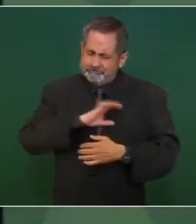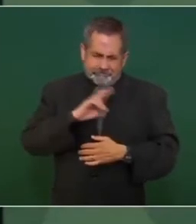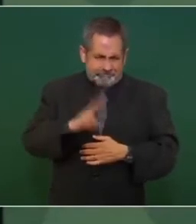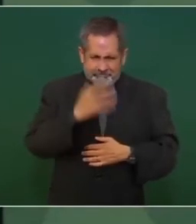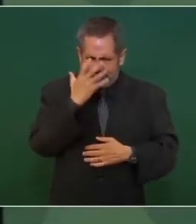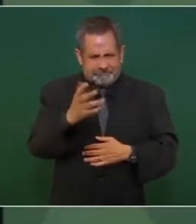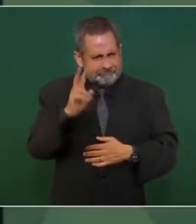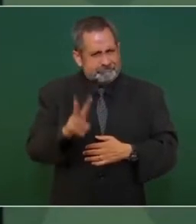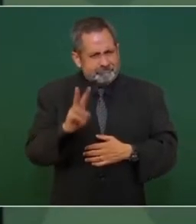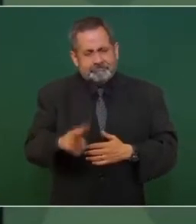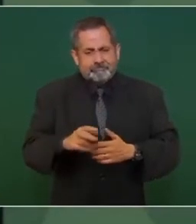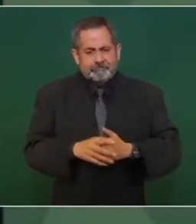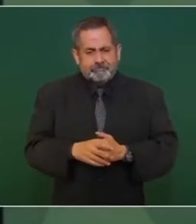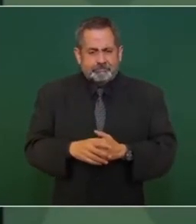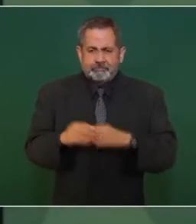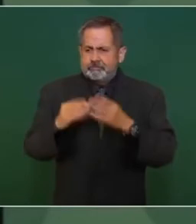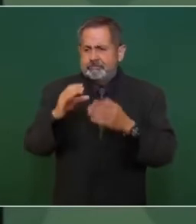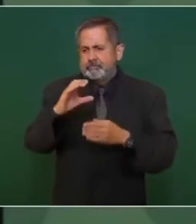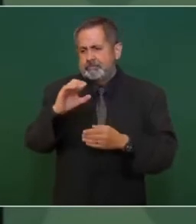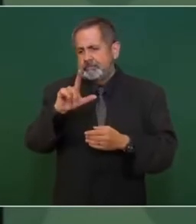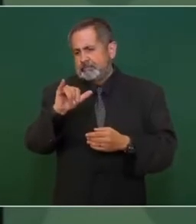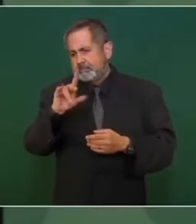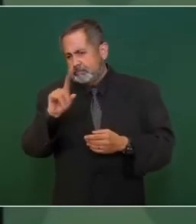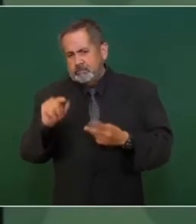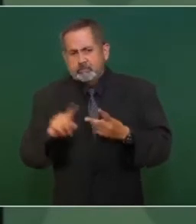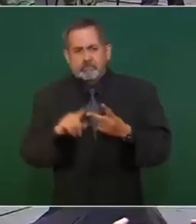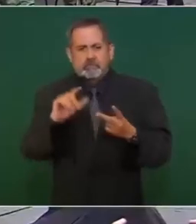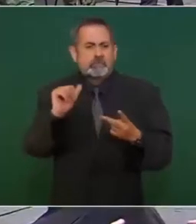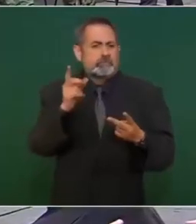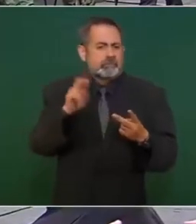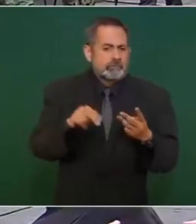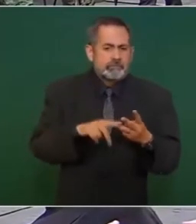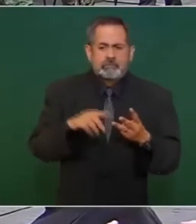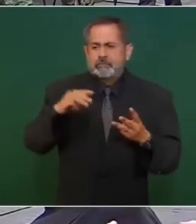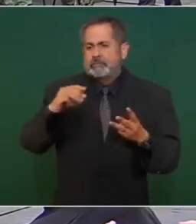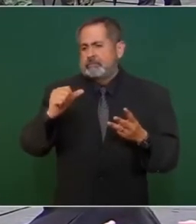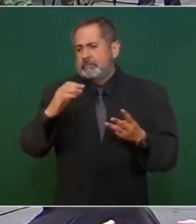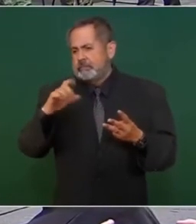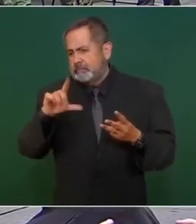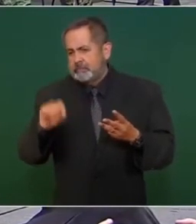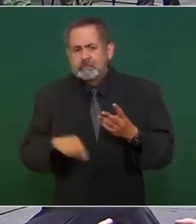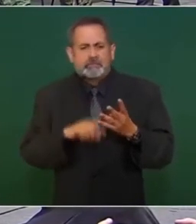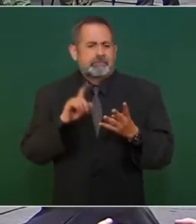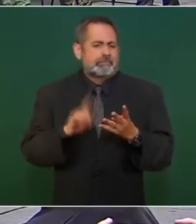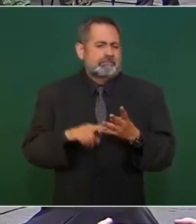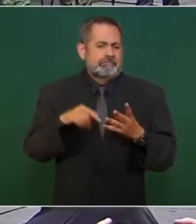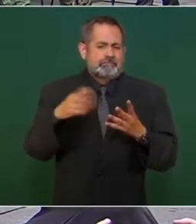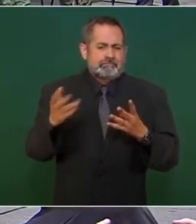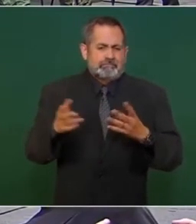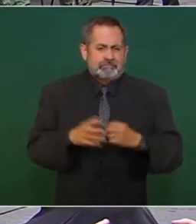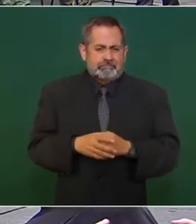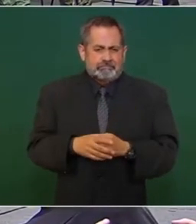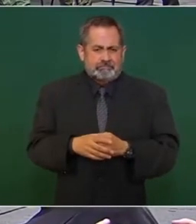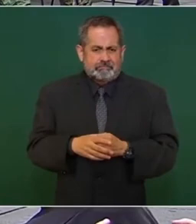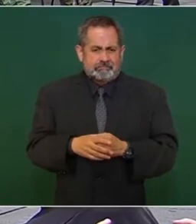O sea, a Claudia, a Adán, a Marcelo,